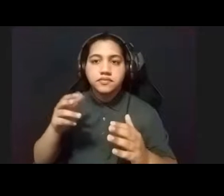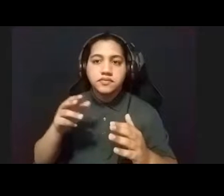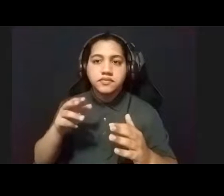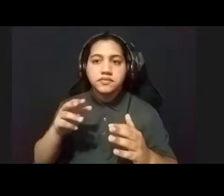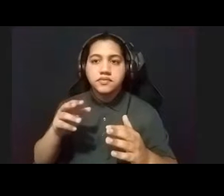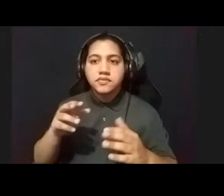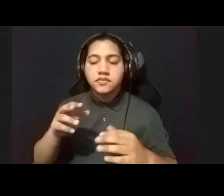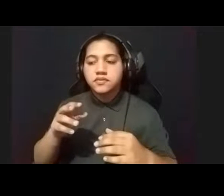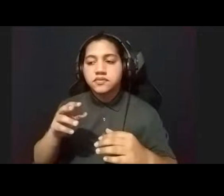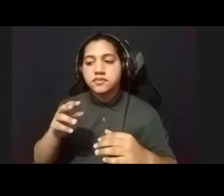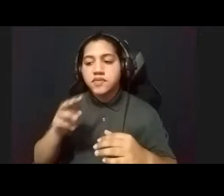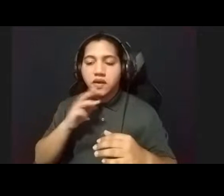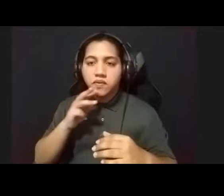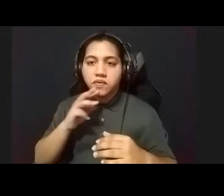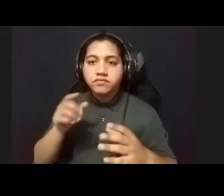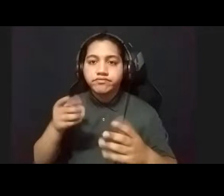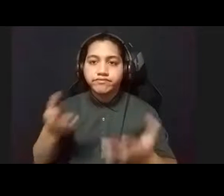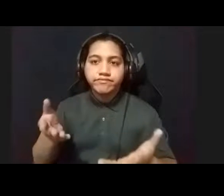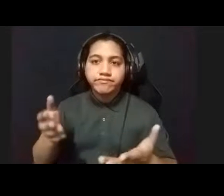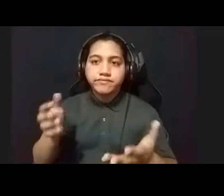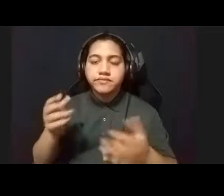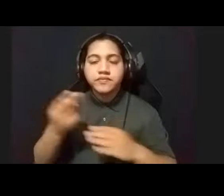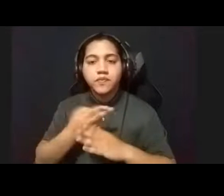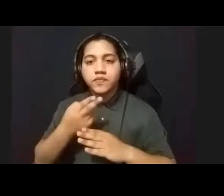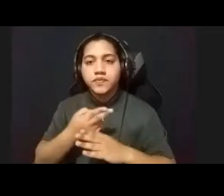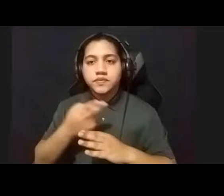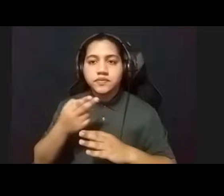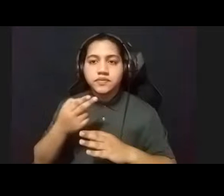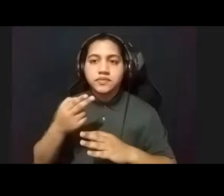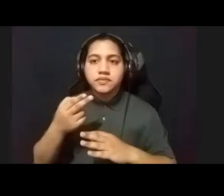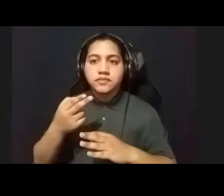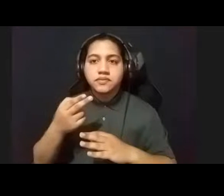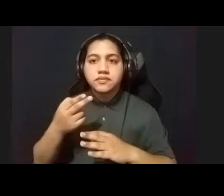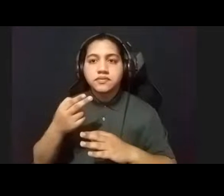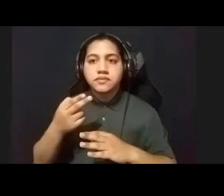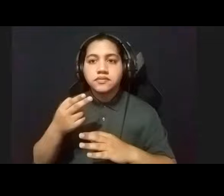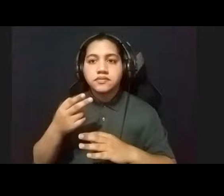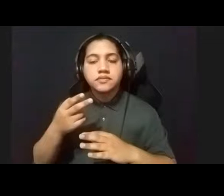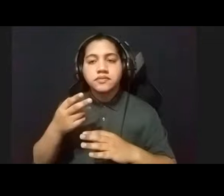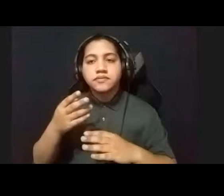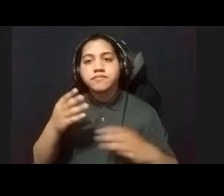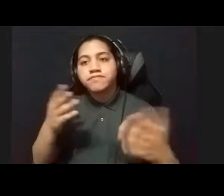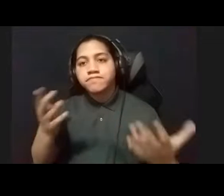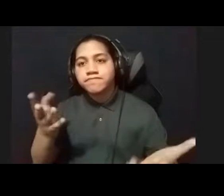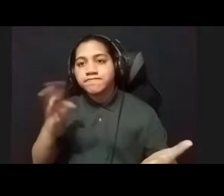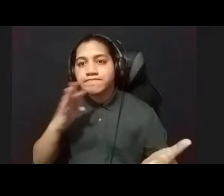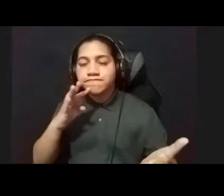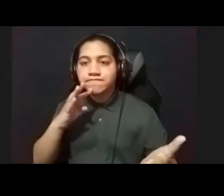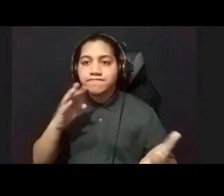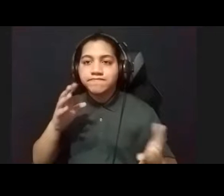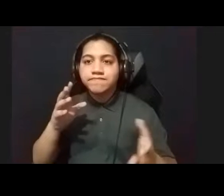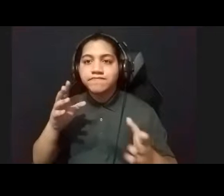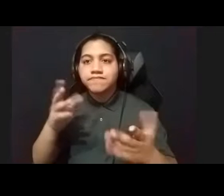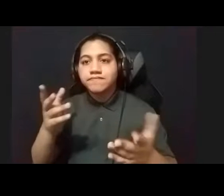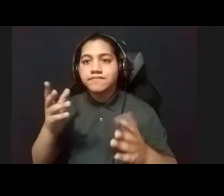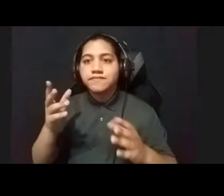elemento que es utilizado para hablar básicamente de cierta